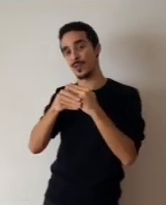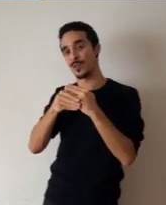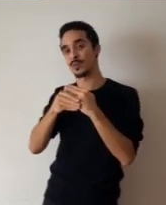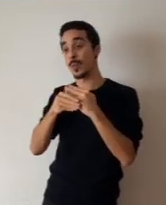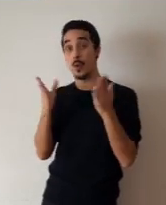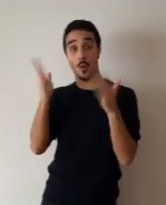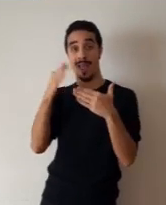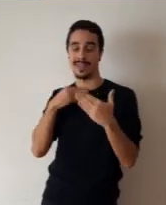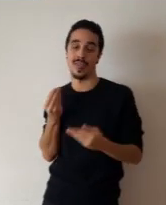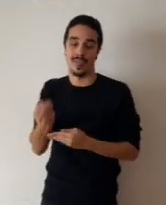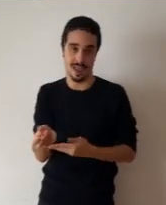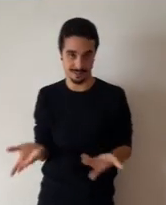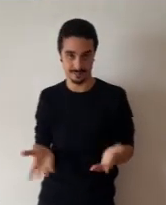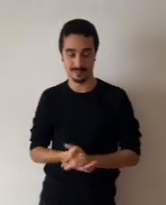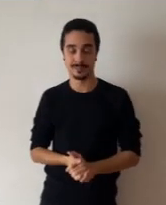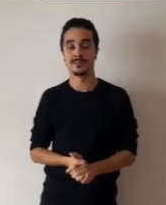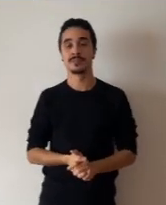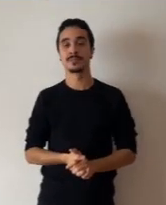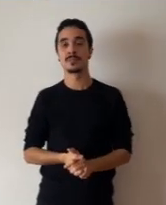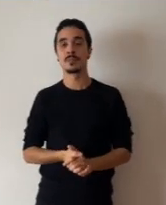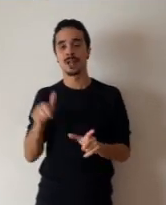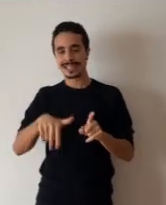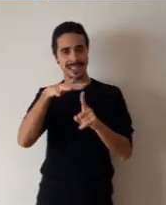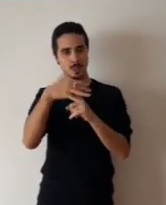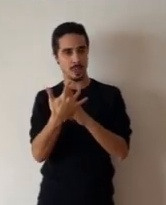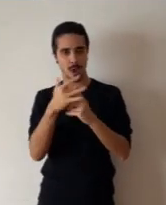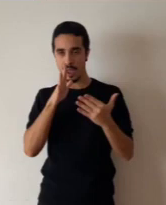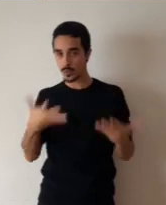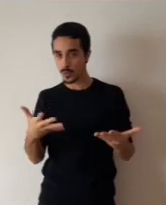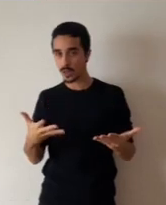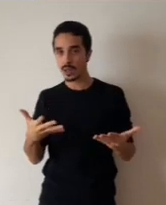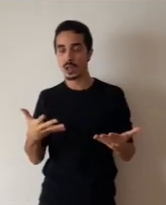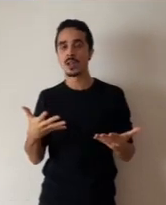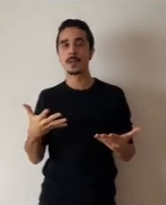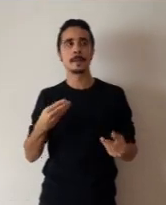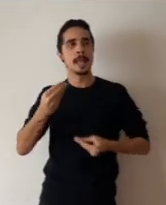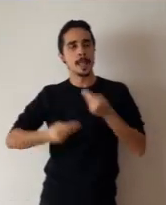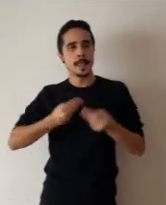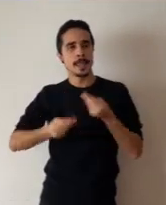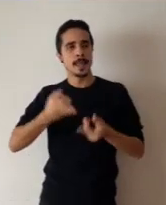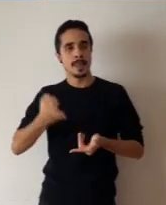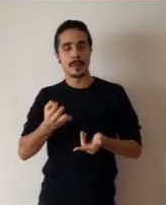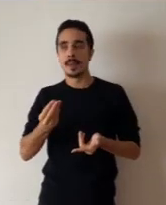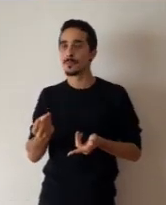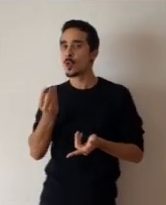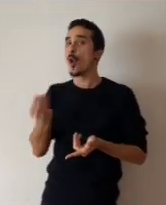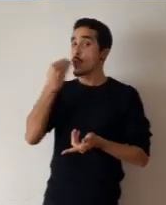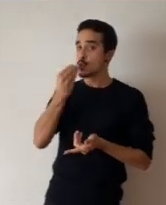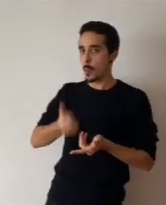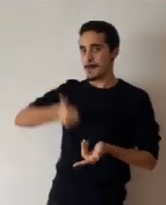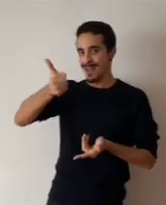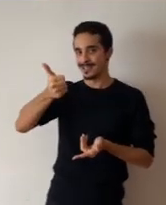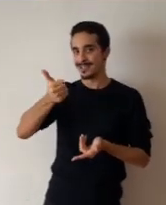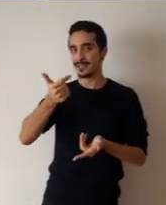suplementarla cuando no la hay. En la situación que estamos ahora mismo, yo creo que lo que hay que hacer es aumentar el consumo